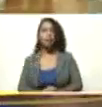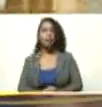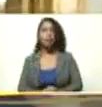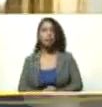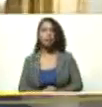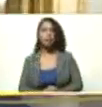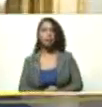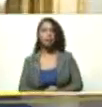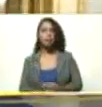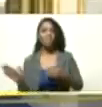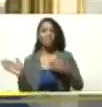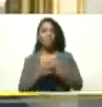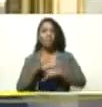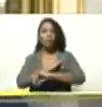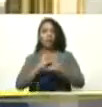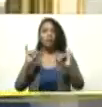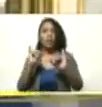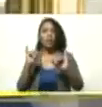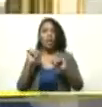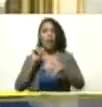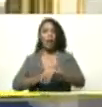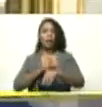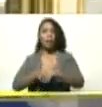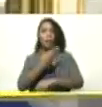al cierre de la era bicentenaria.